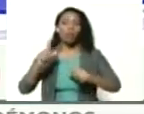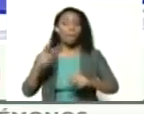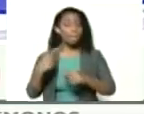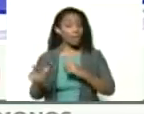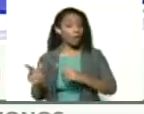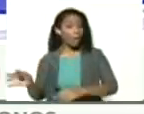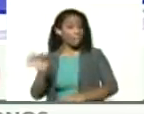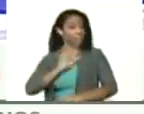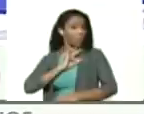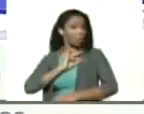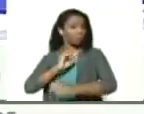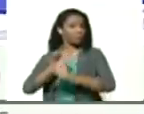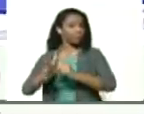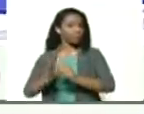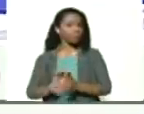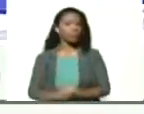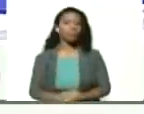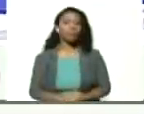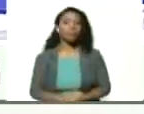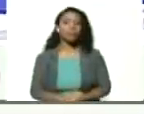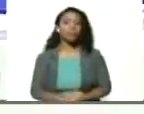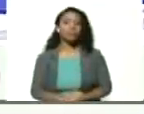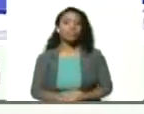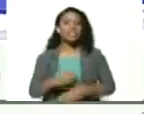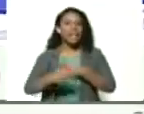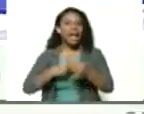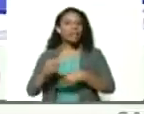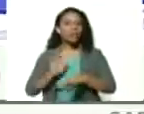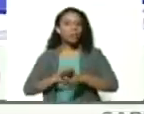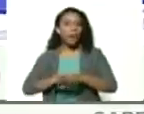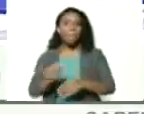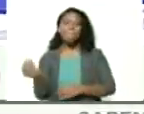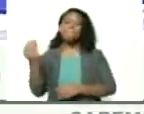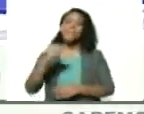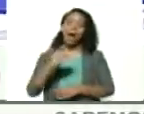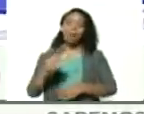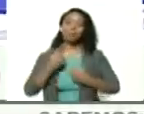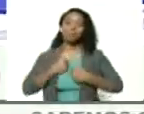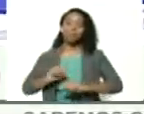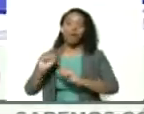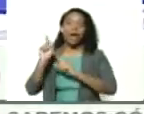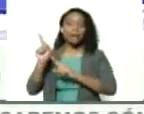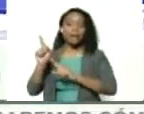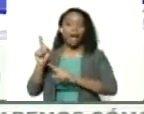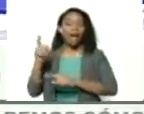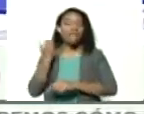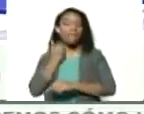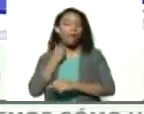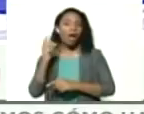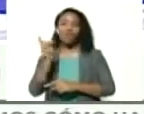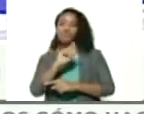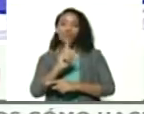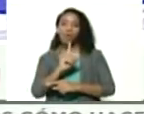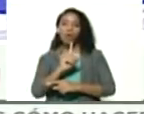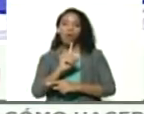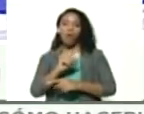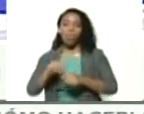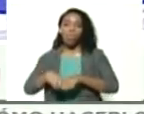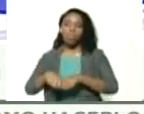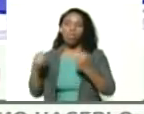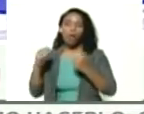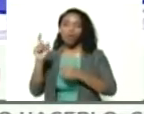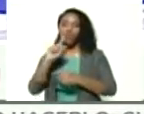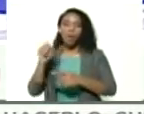el coronavirus. ¿Qué ha pasado? Que están más protegidos. Que la enfermedad no los ha dañado, no los